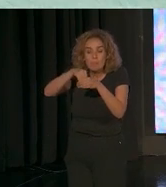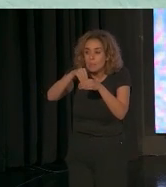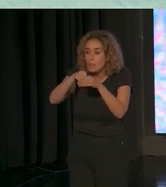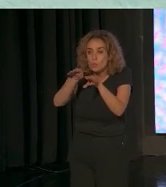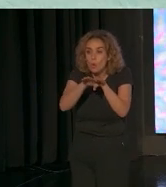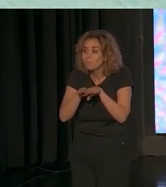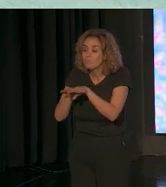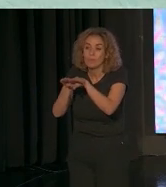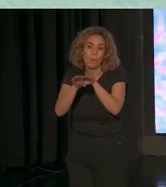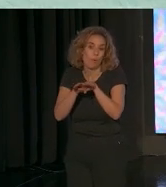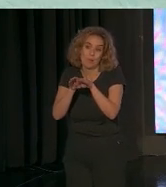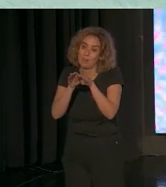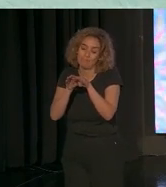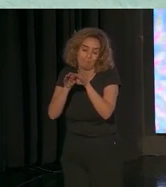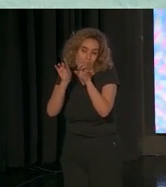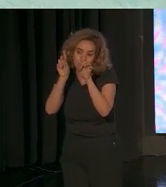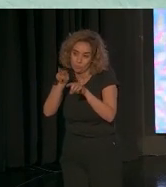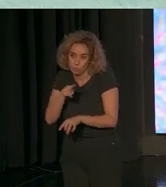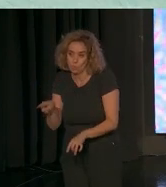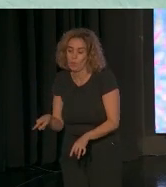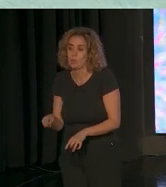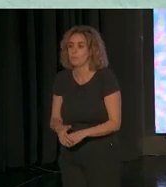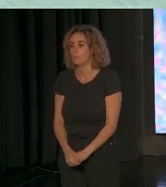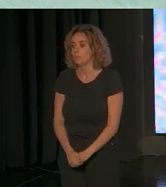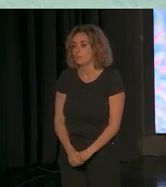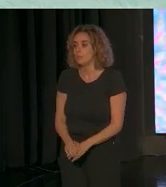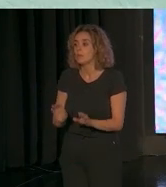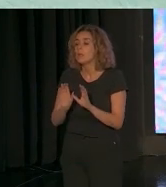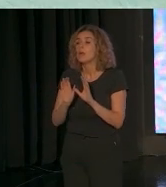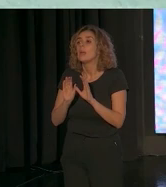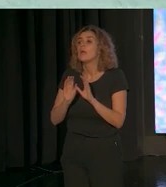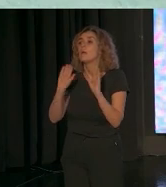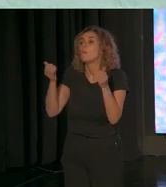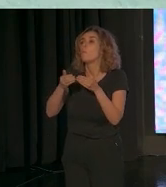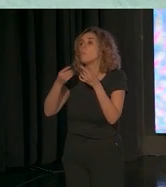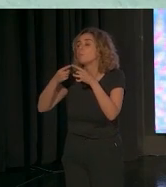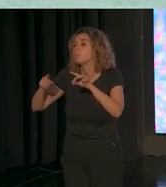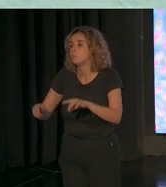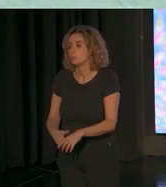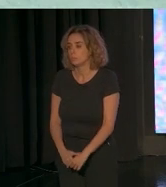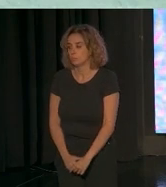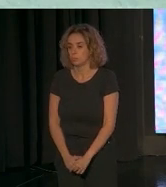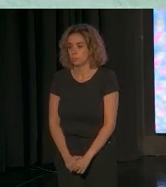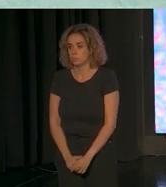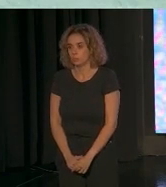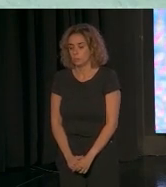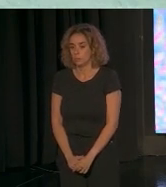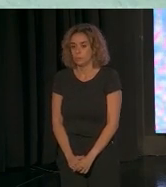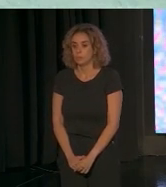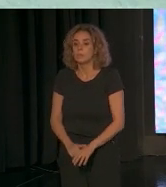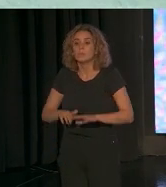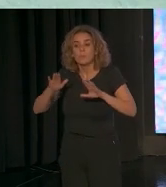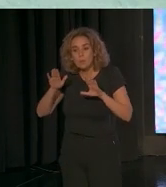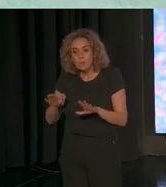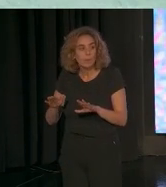hay algunas familias, digamos, interesantes en el mundo de las artes y el cine. Por lo tanto,